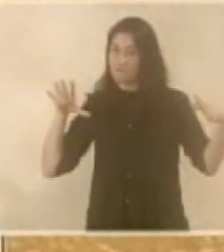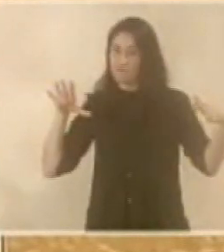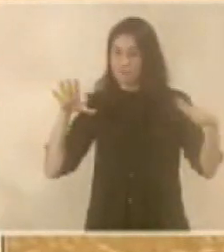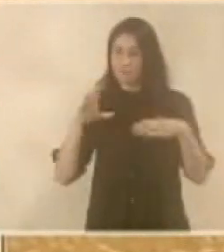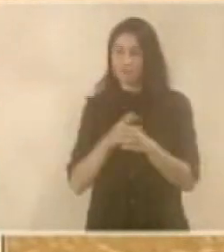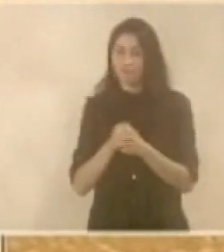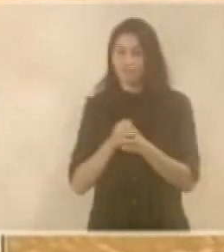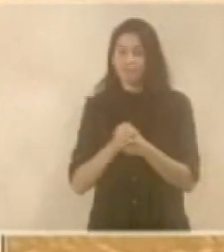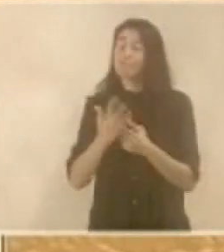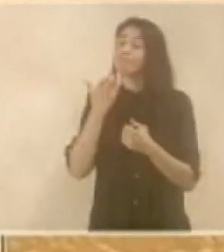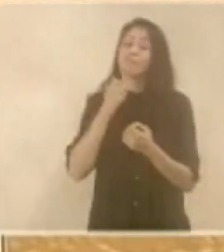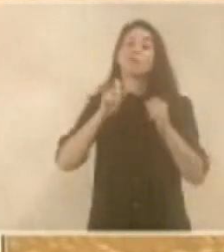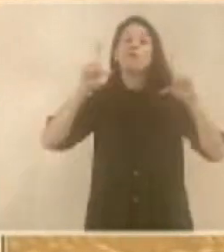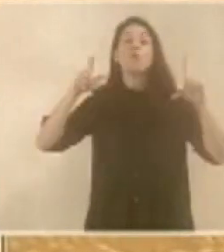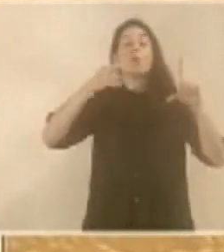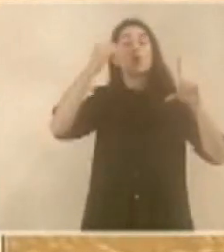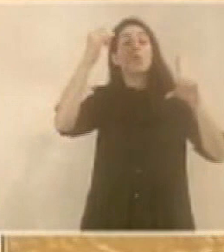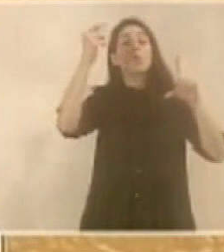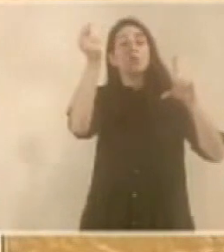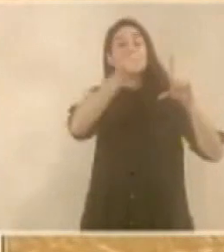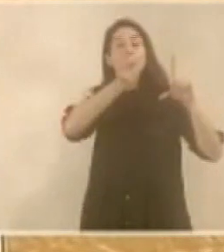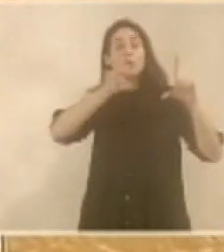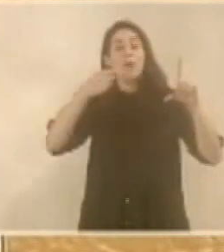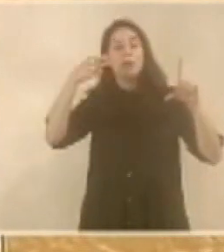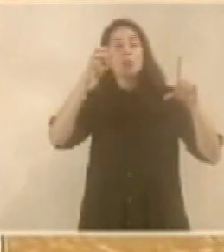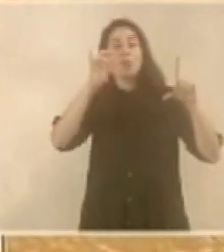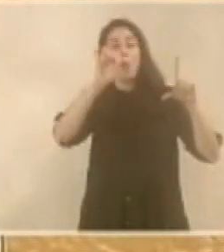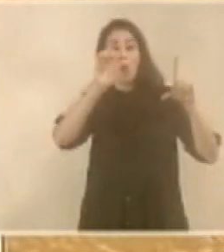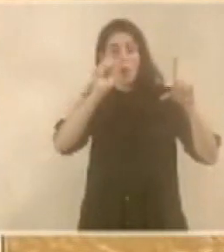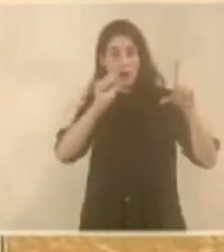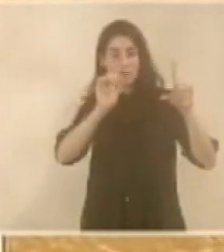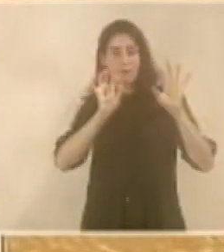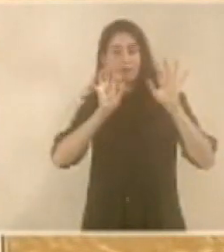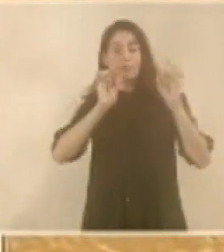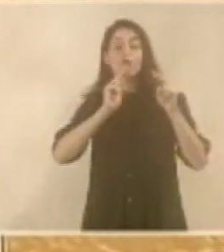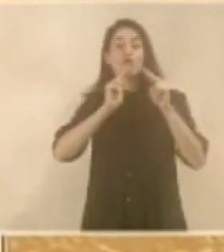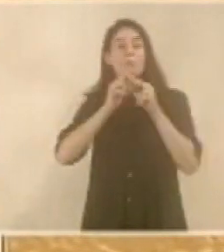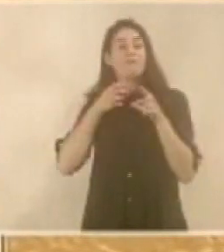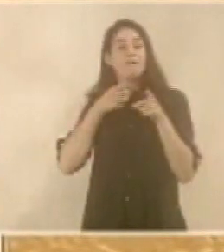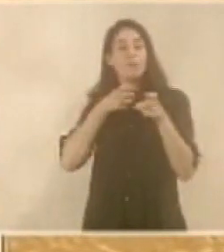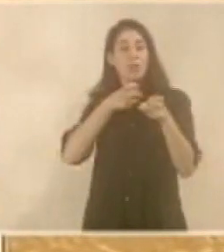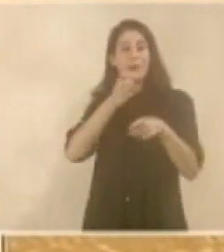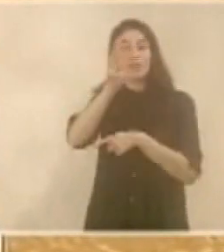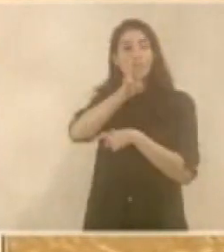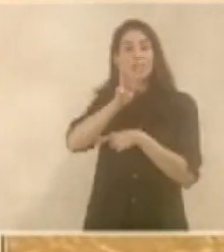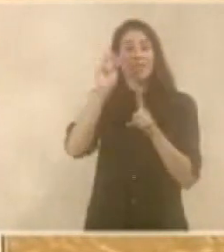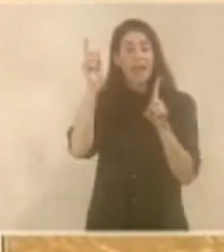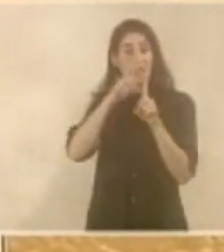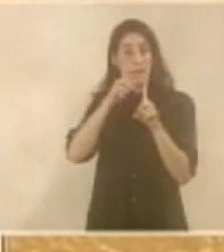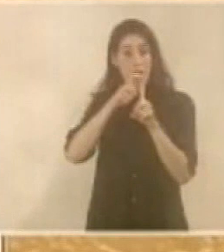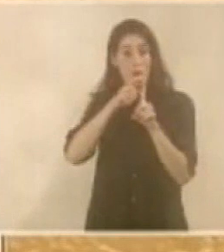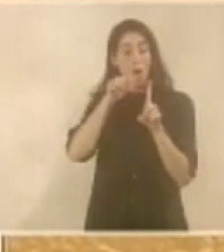el cuadro de Goya, los fusilamientos del 3 de mayo, los personajes que aparecen en el paredón son